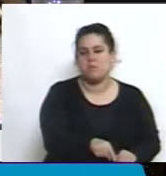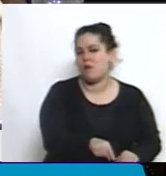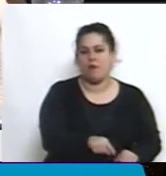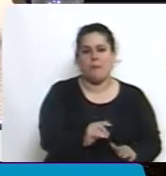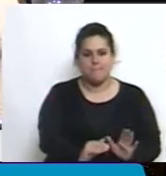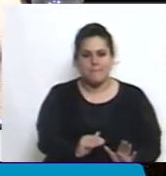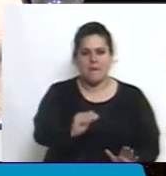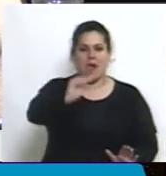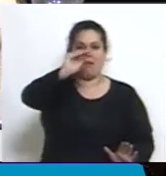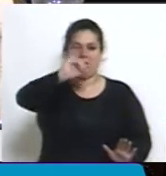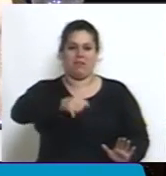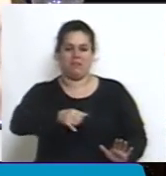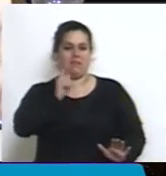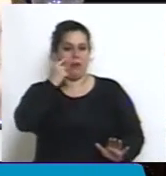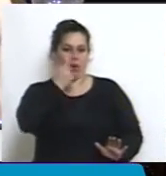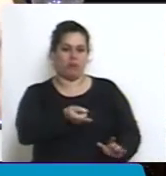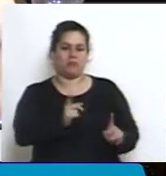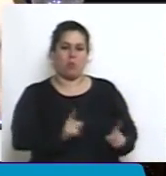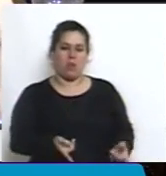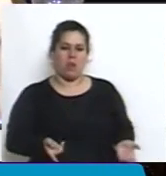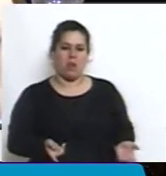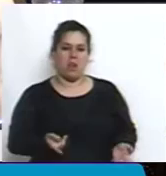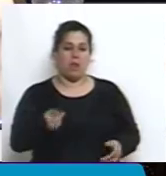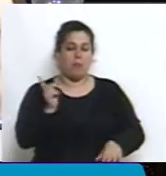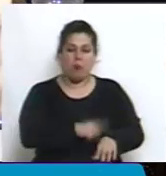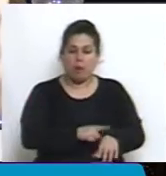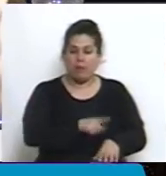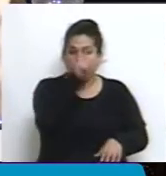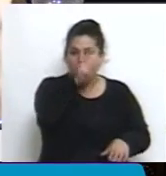Este es un tiempo en el que la persona